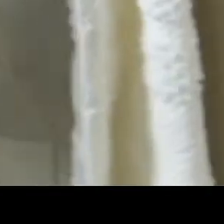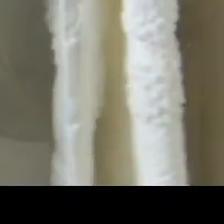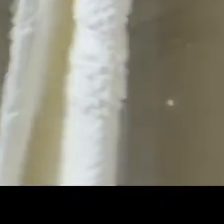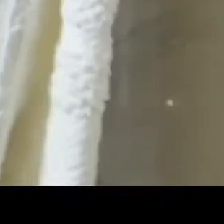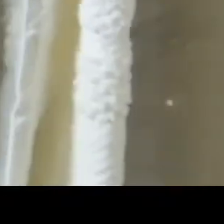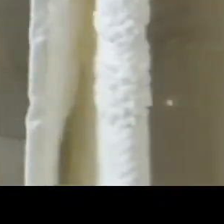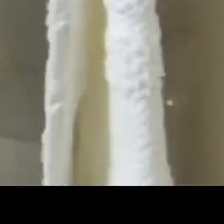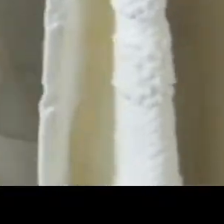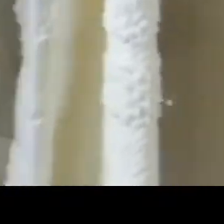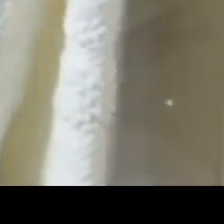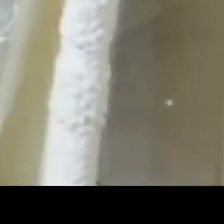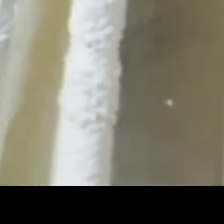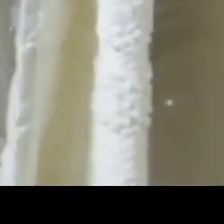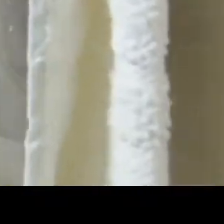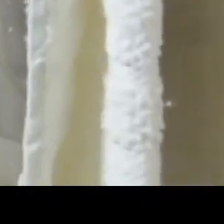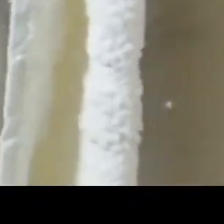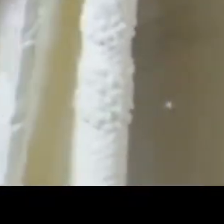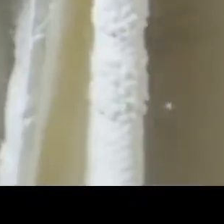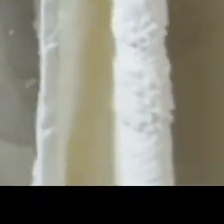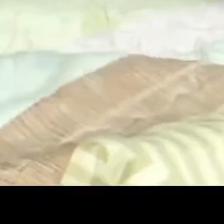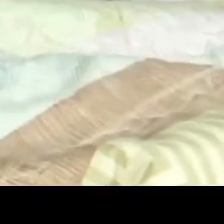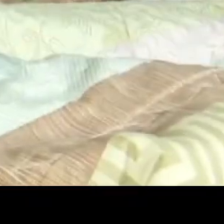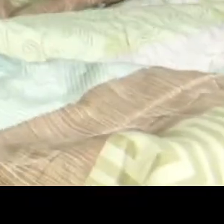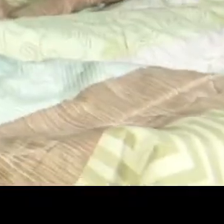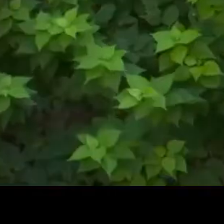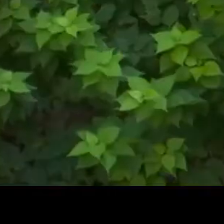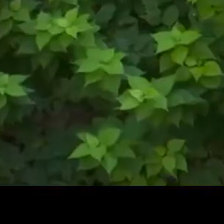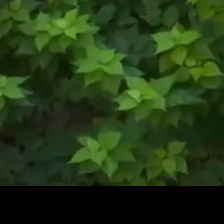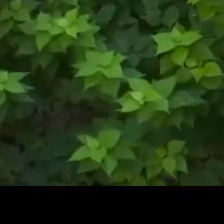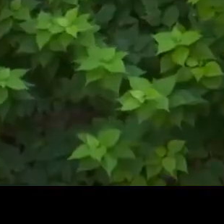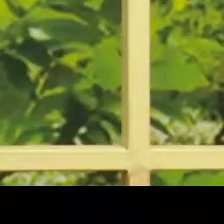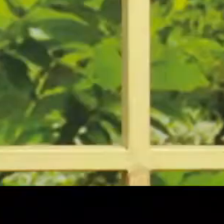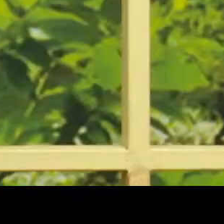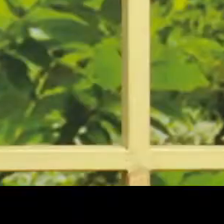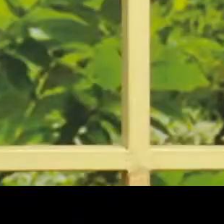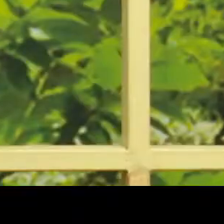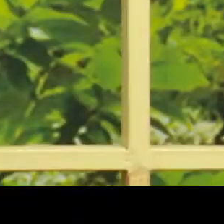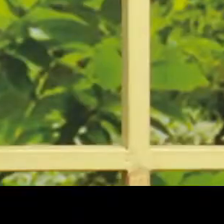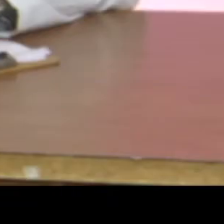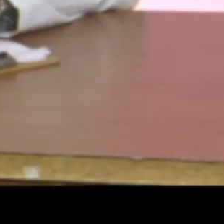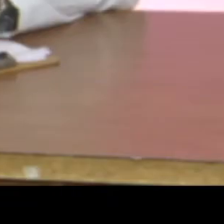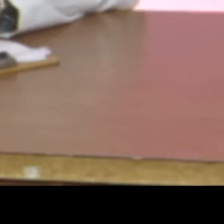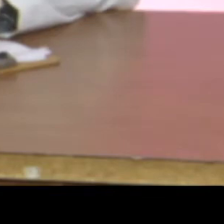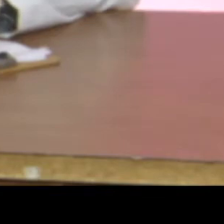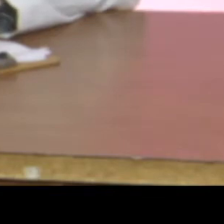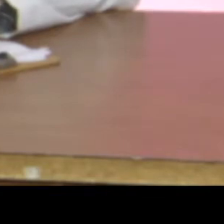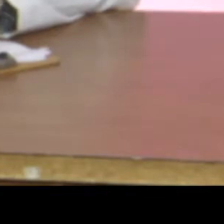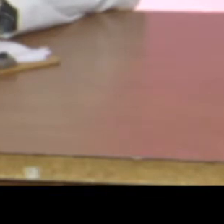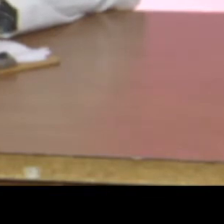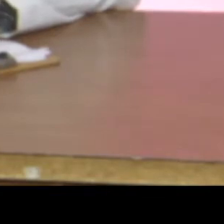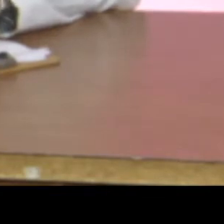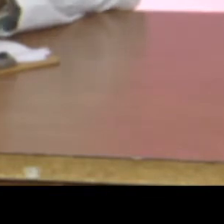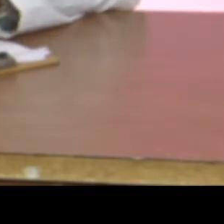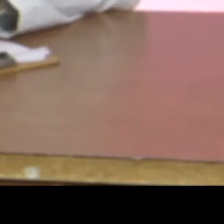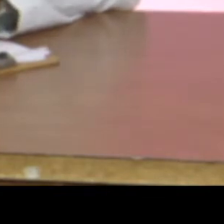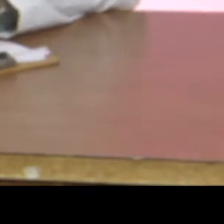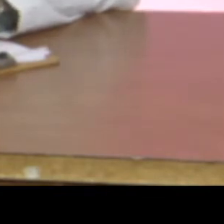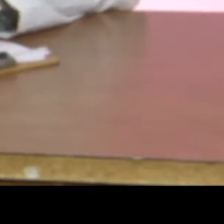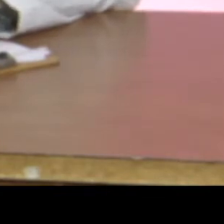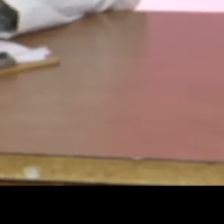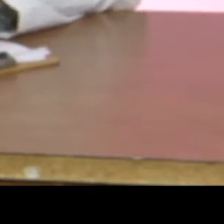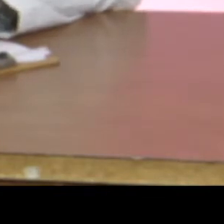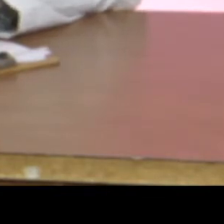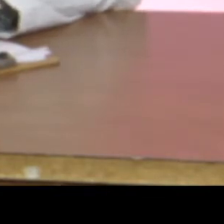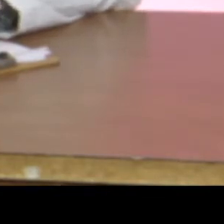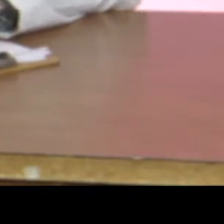con una toalla limpia o desechable si presenta fiebre tos o dificultad para respirar busque la atención de inmediato y